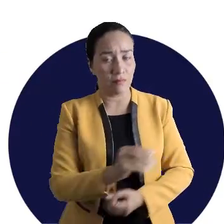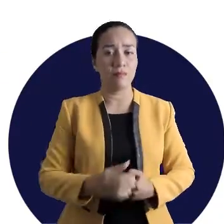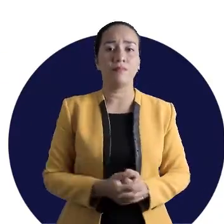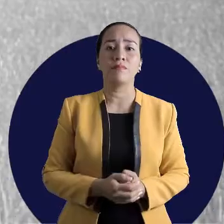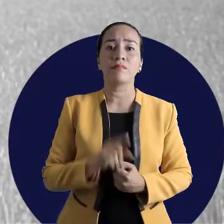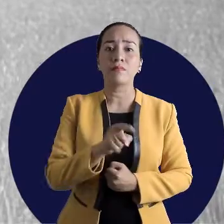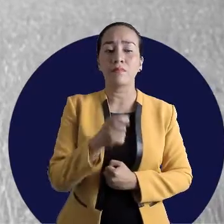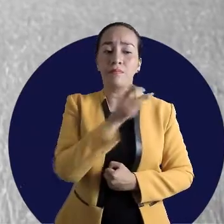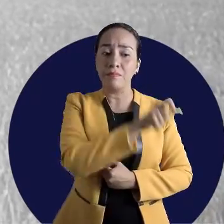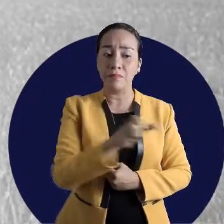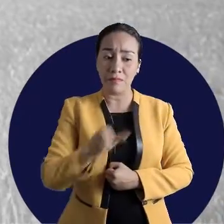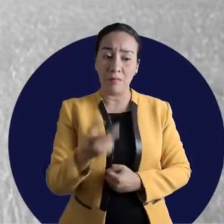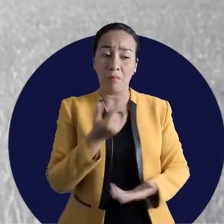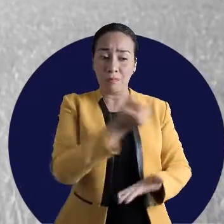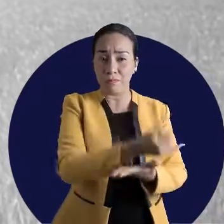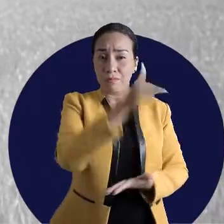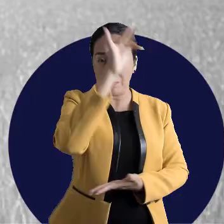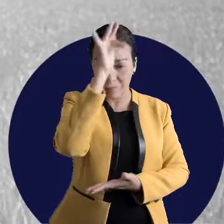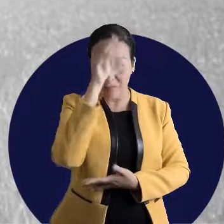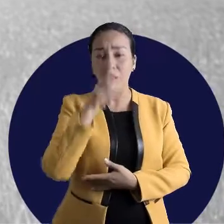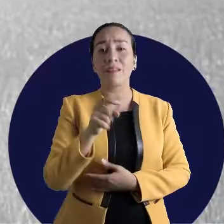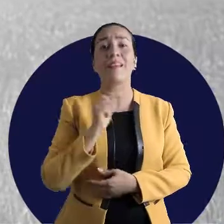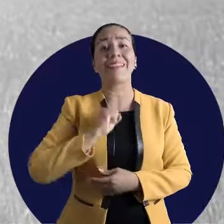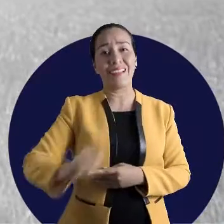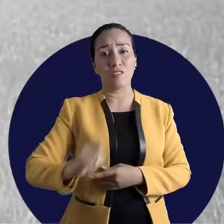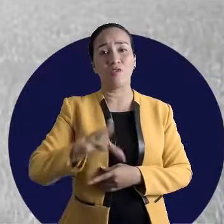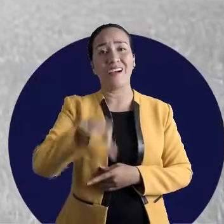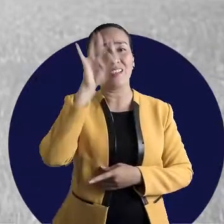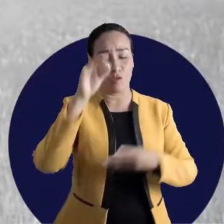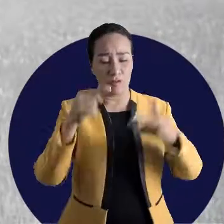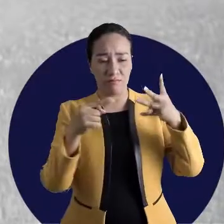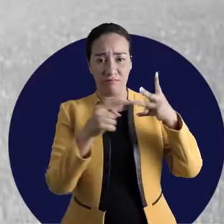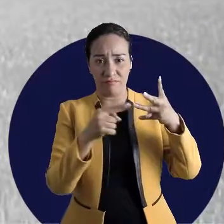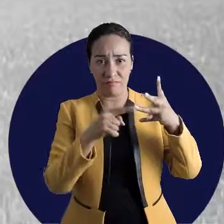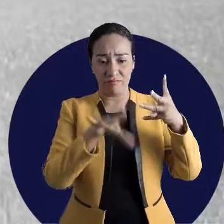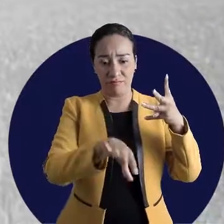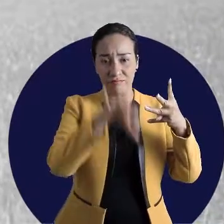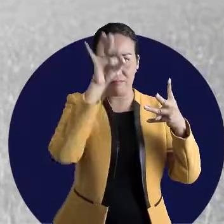El paciente también tendrá derecho a poder elegir.